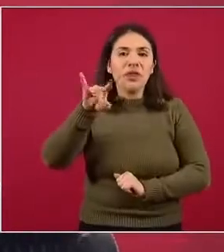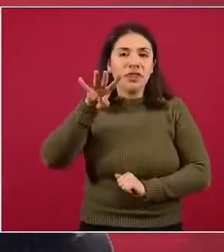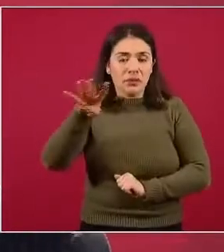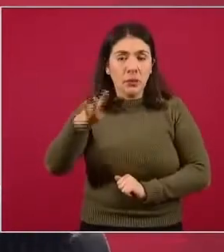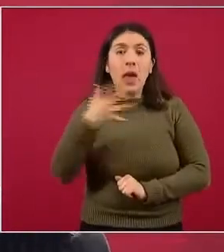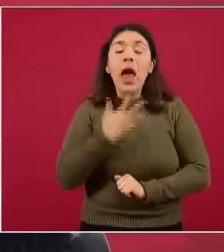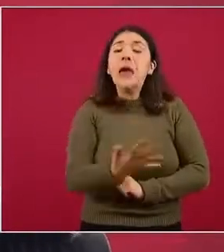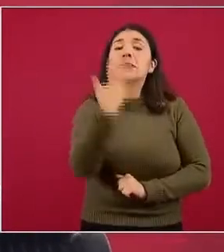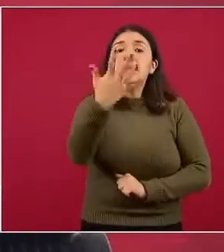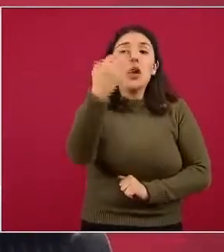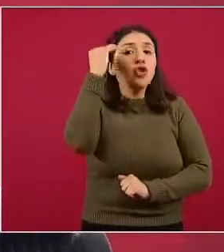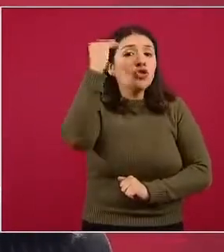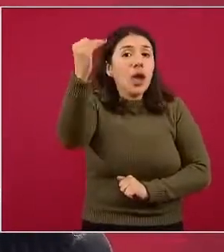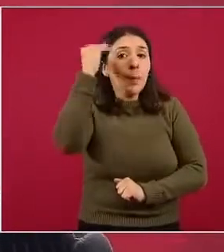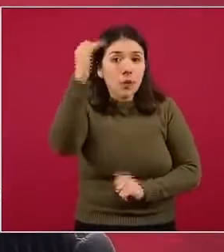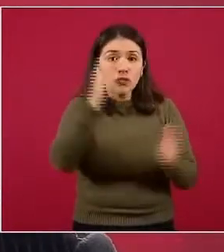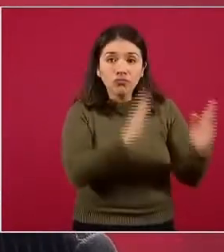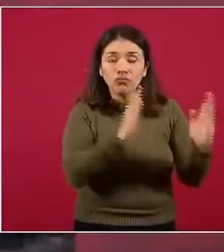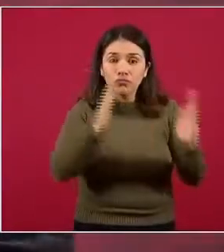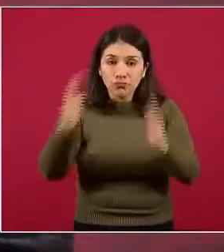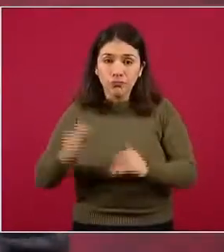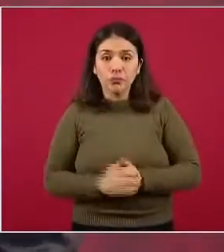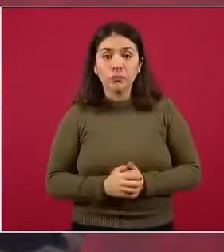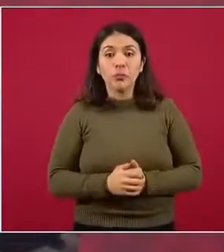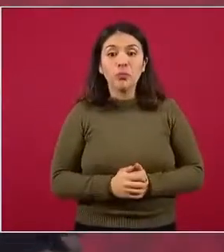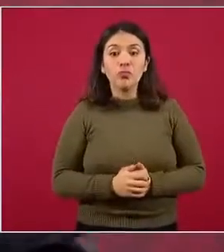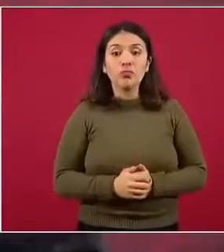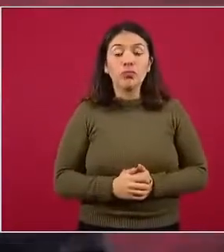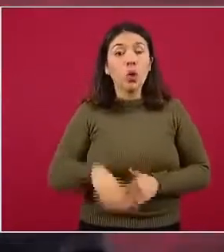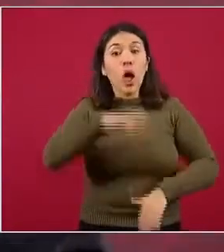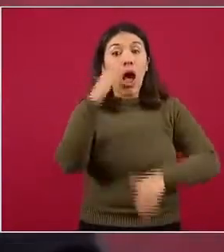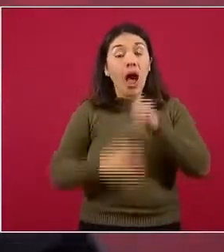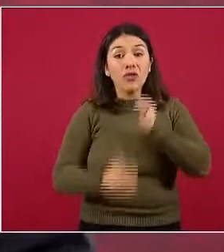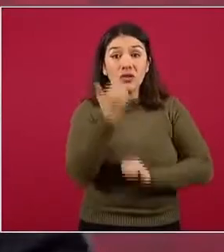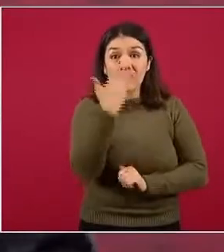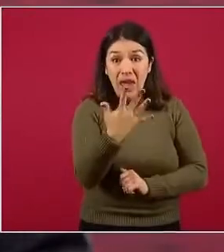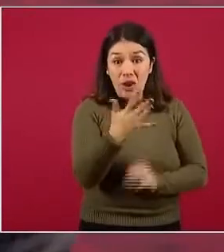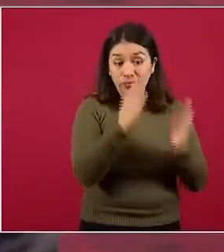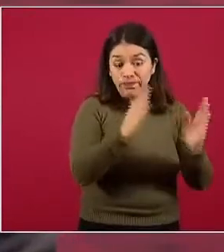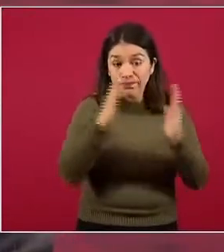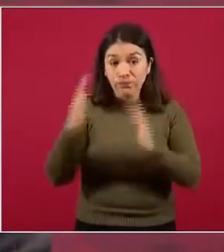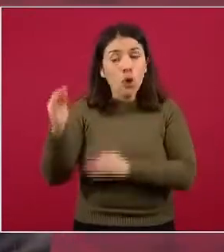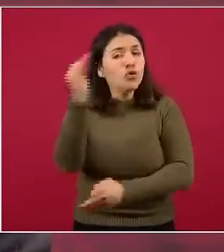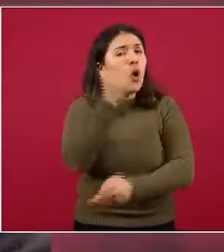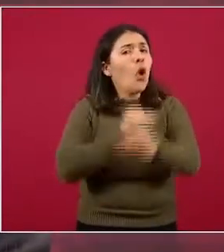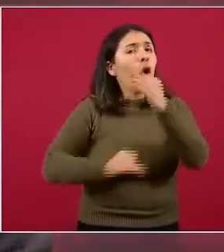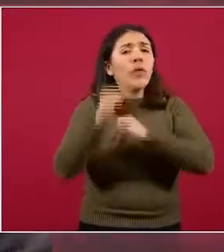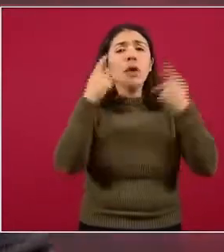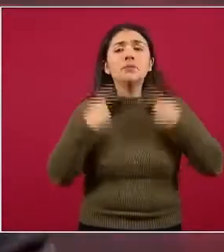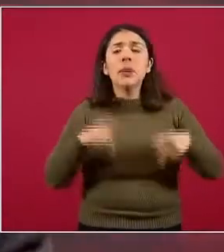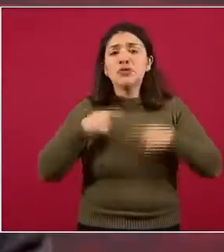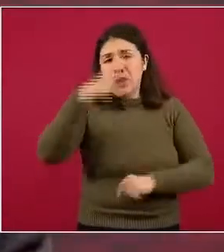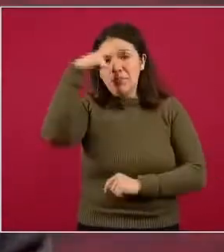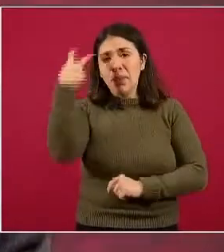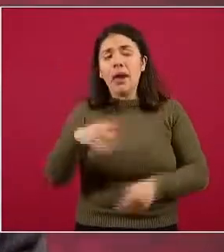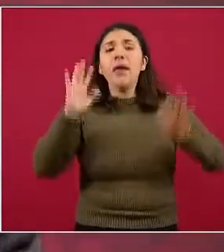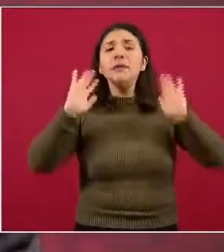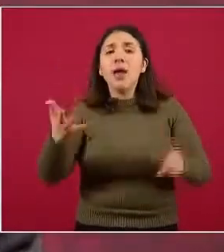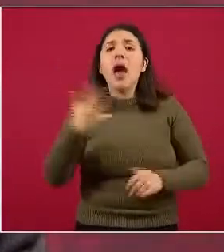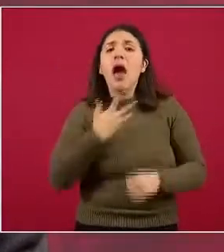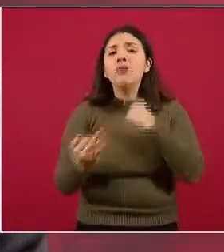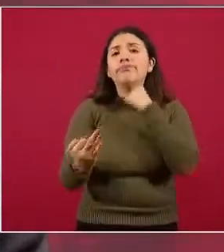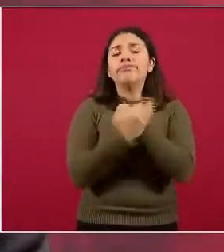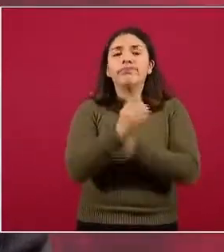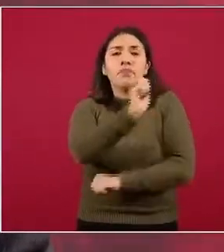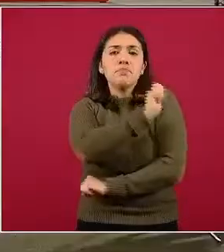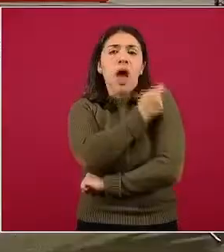5 etapas. Y al final de las 5 etapas, toda la población mexicana quedará cubierta con